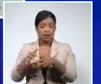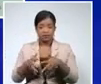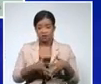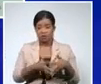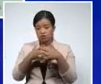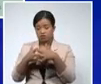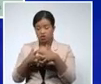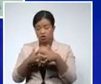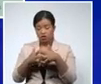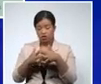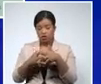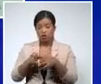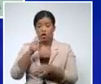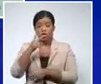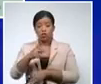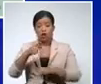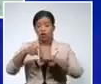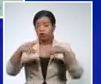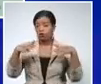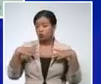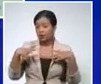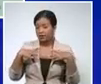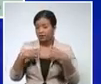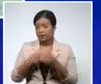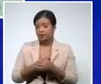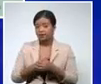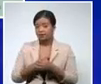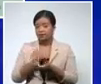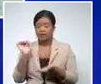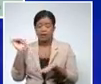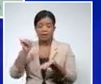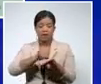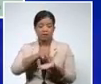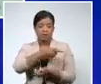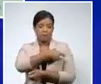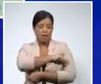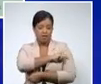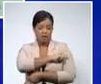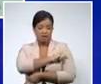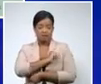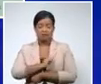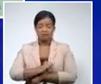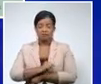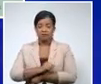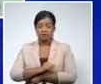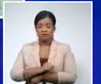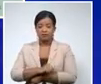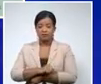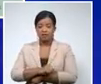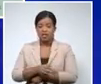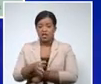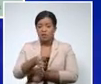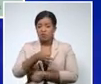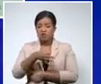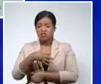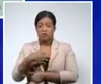2 turistas portugueses que procedían de España, y se corresponden con los municipios de